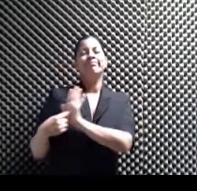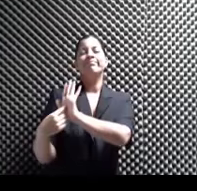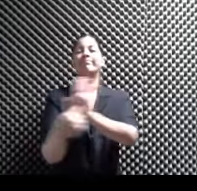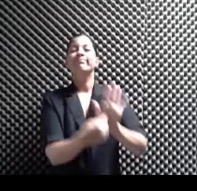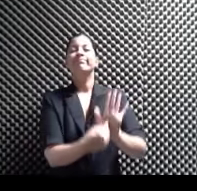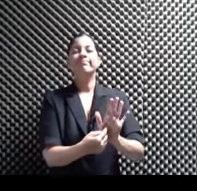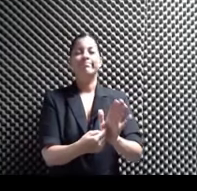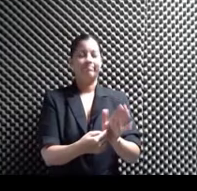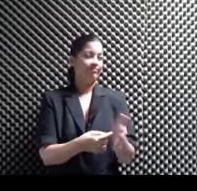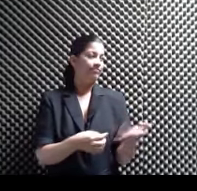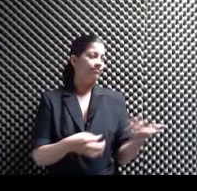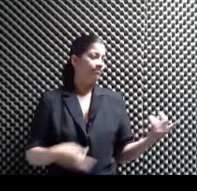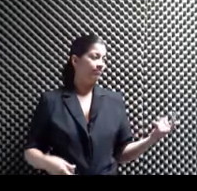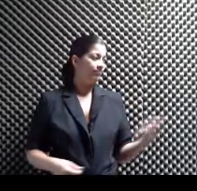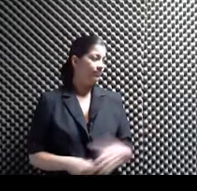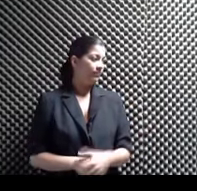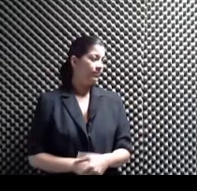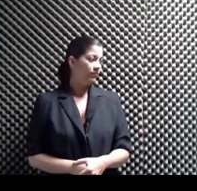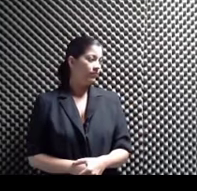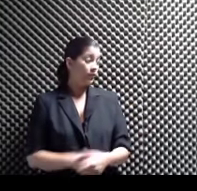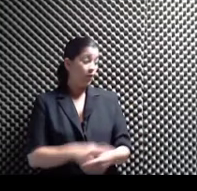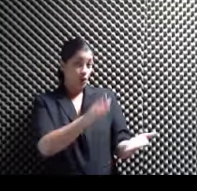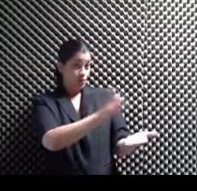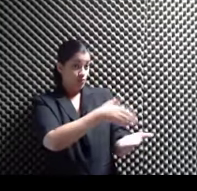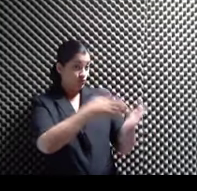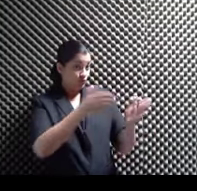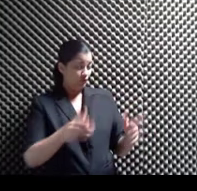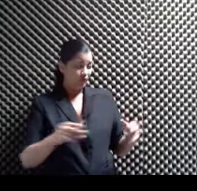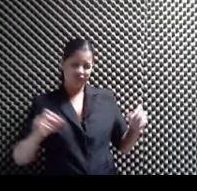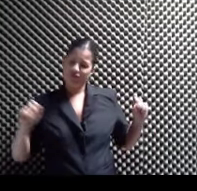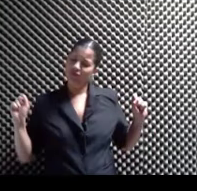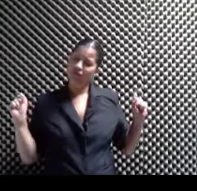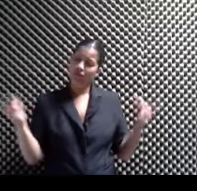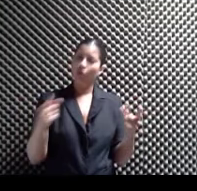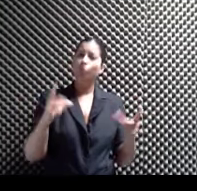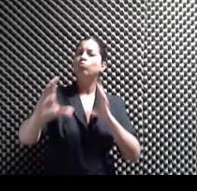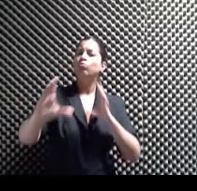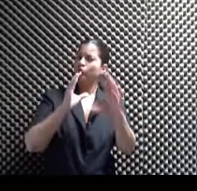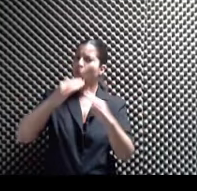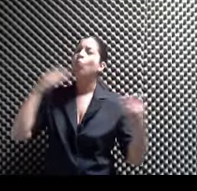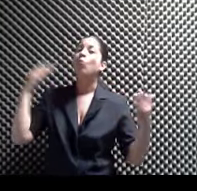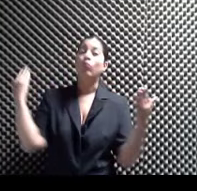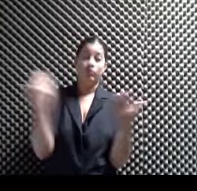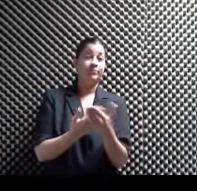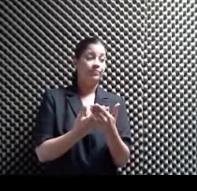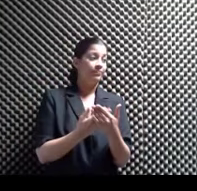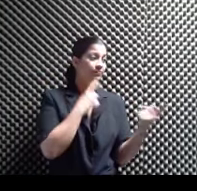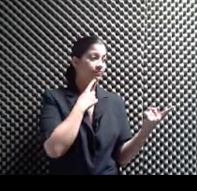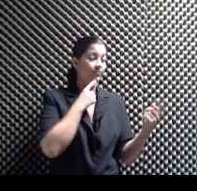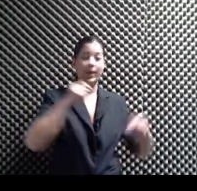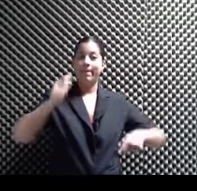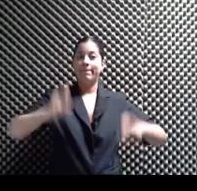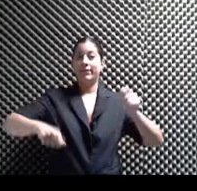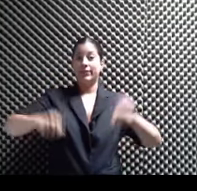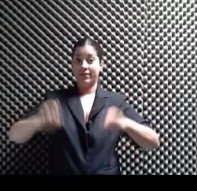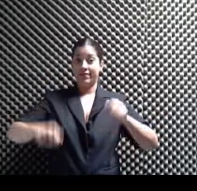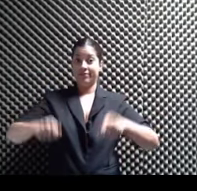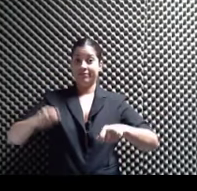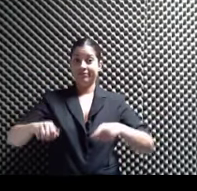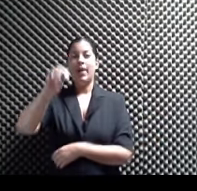Eso puedo decirlo De todos los músicos Hay una comunicación Muy buena Y entonces En la batería En la batería